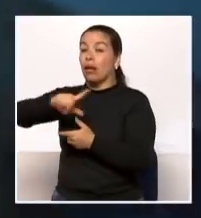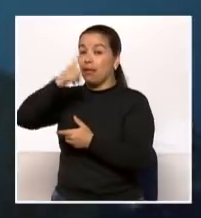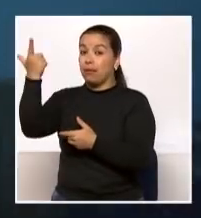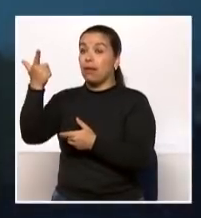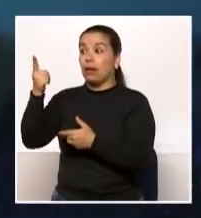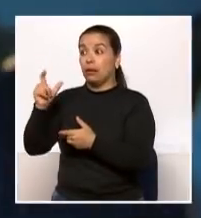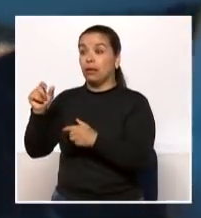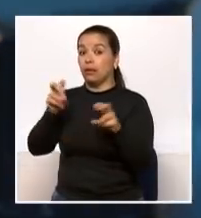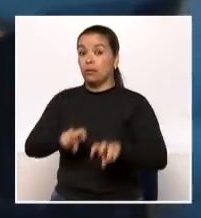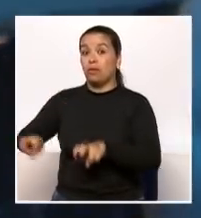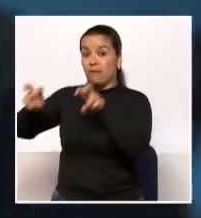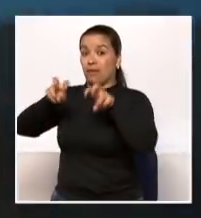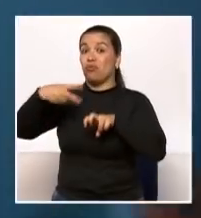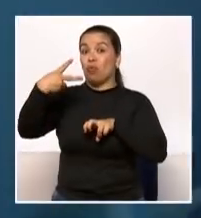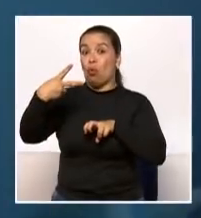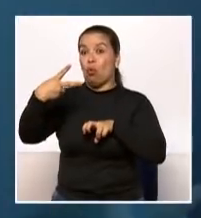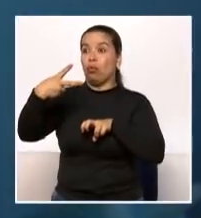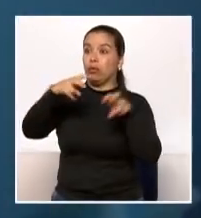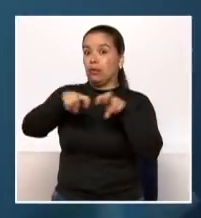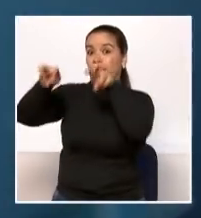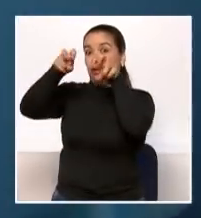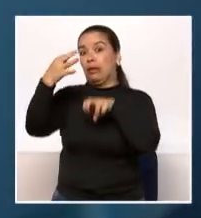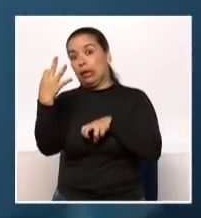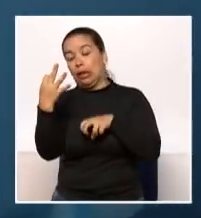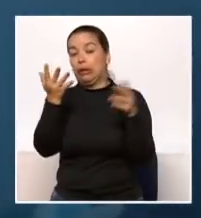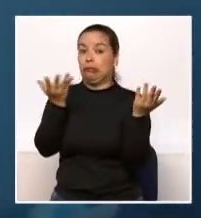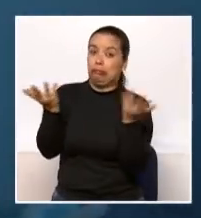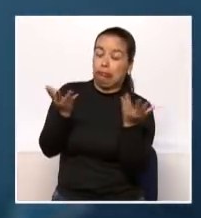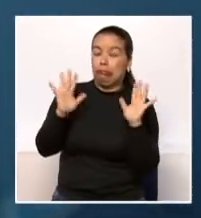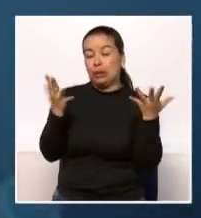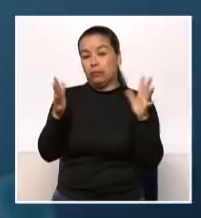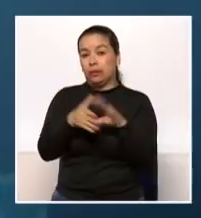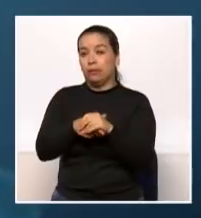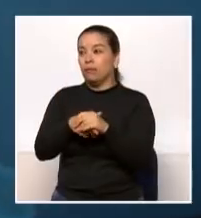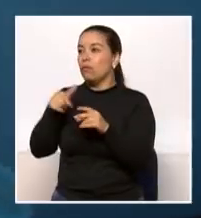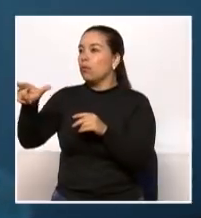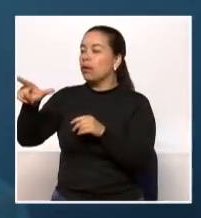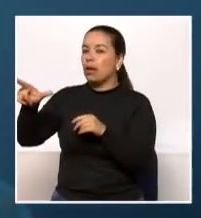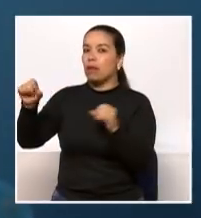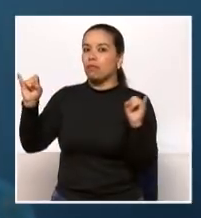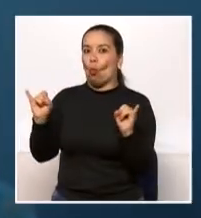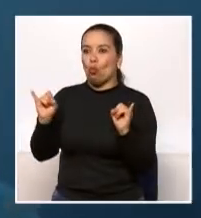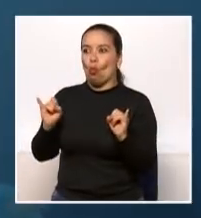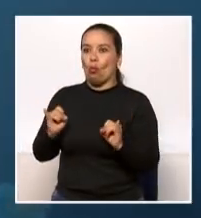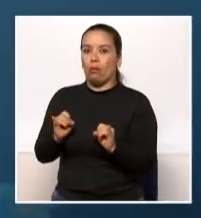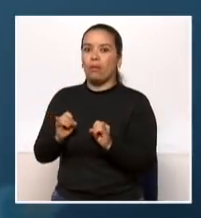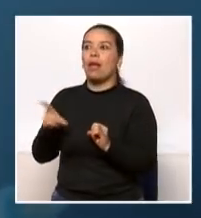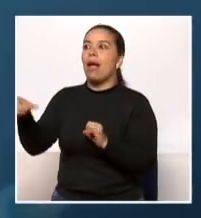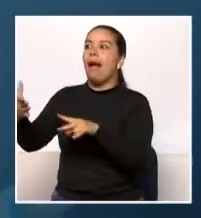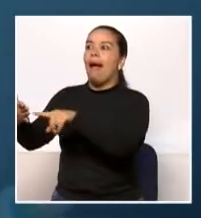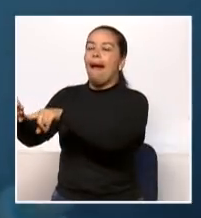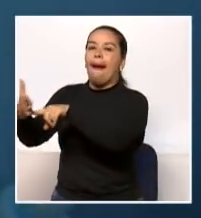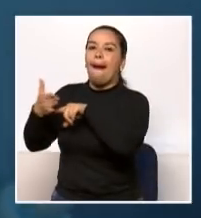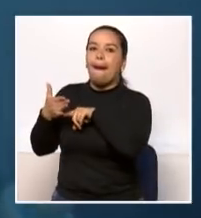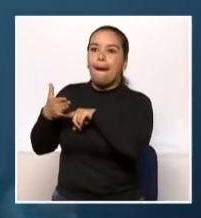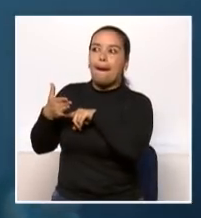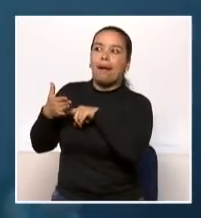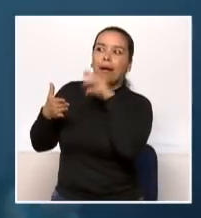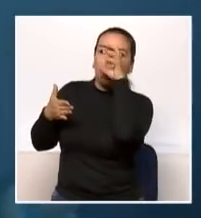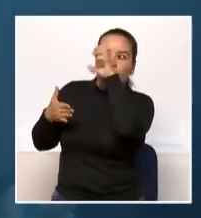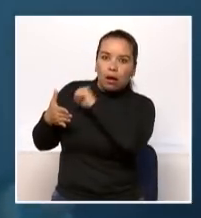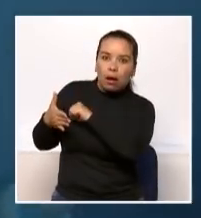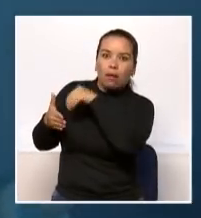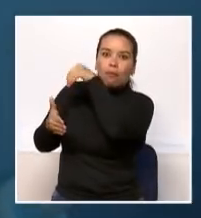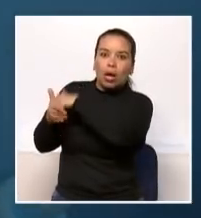grado 2, 3, ¿cierto? ¿Sí? Puede ser por varias causas, una porque esté perdiendo rápidamente peso, ¿cierto? Eso hace que pueda